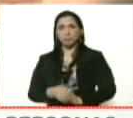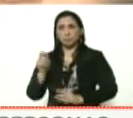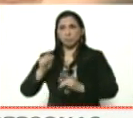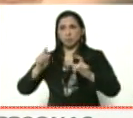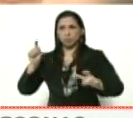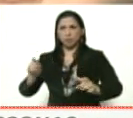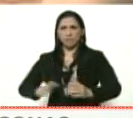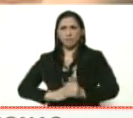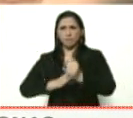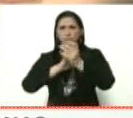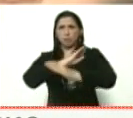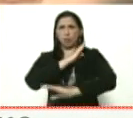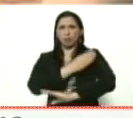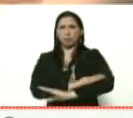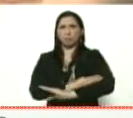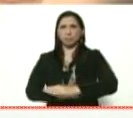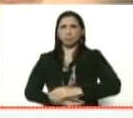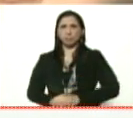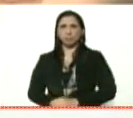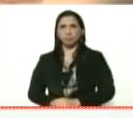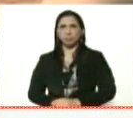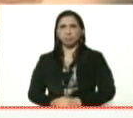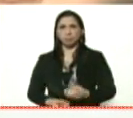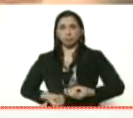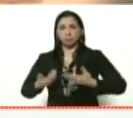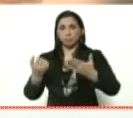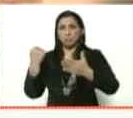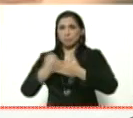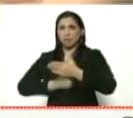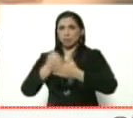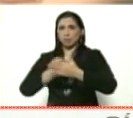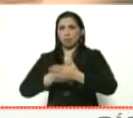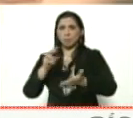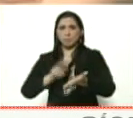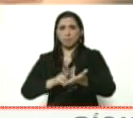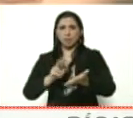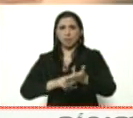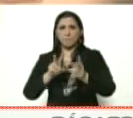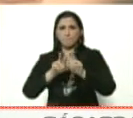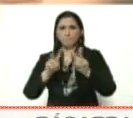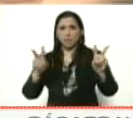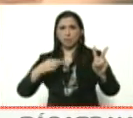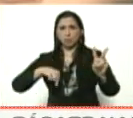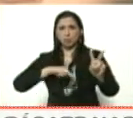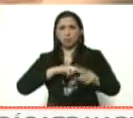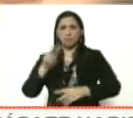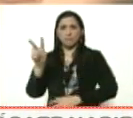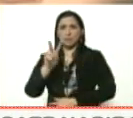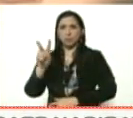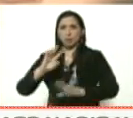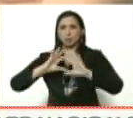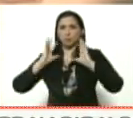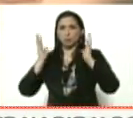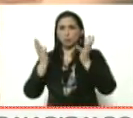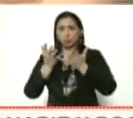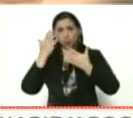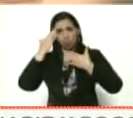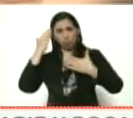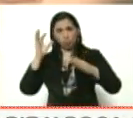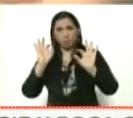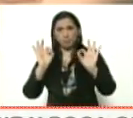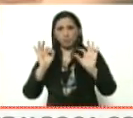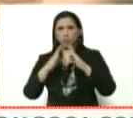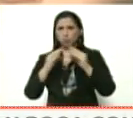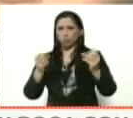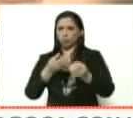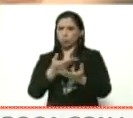heroico que da la batalla por la verdad y la paz de nuestra Venezuela en el mundo. Mi saludo especial a